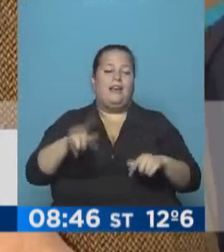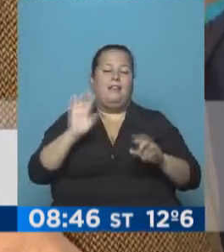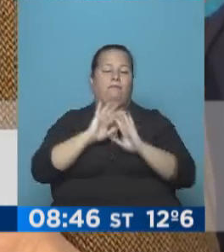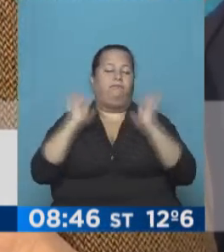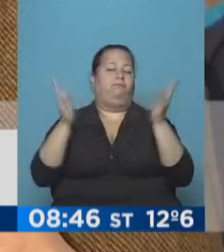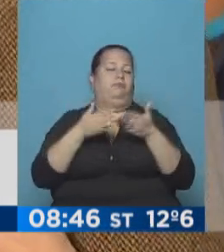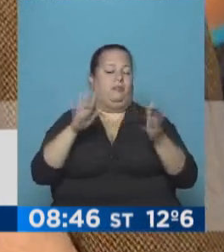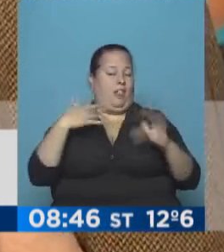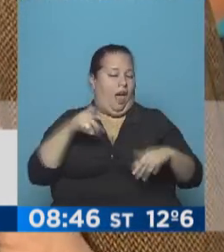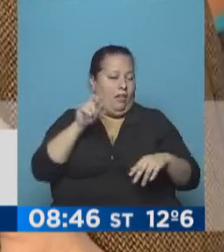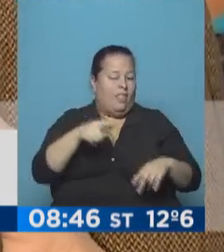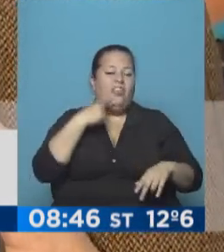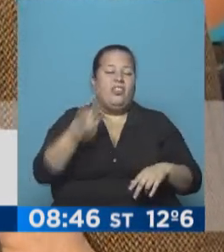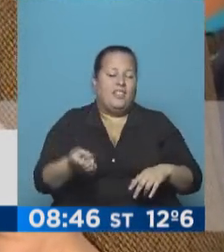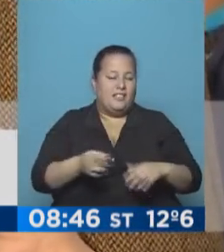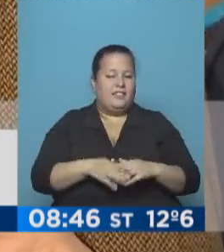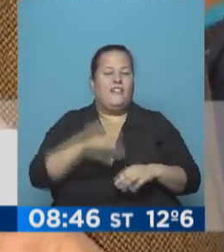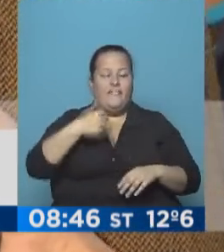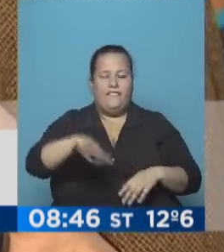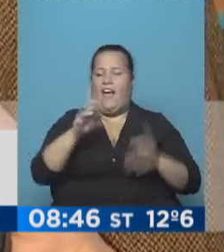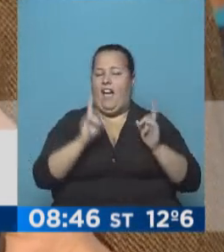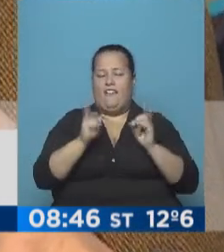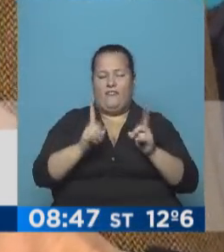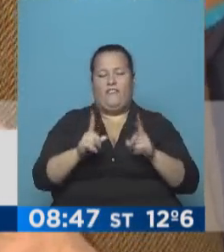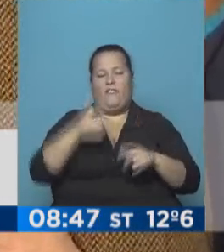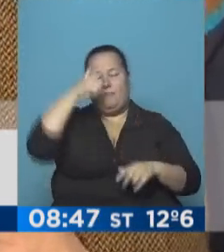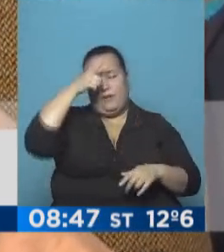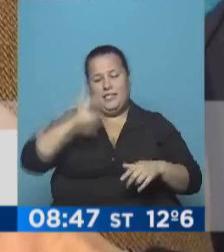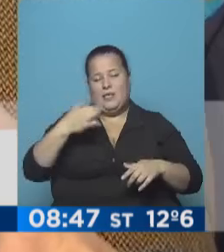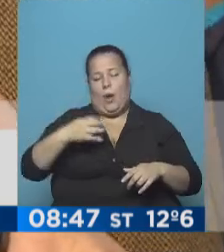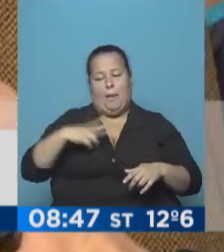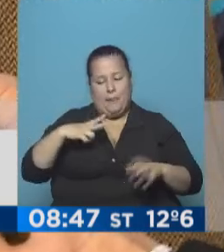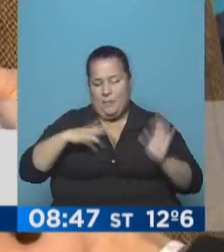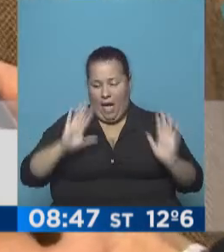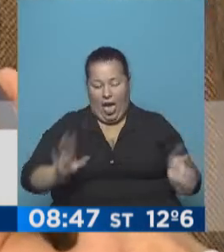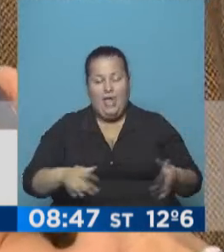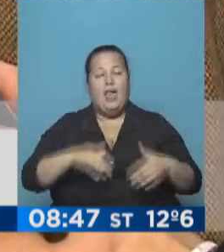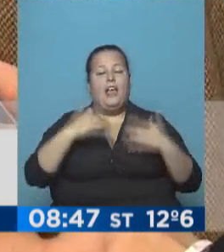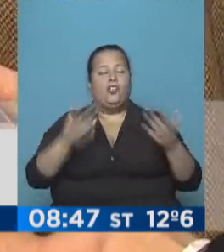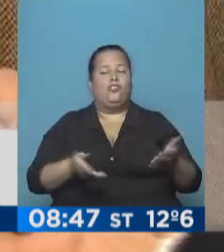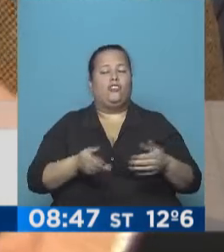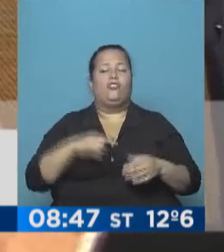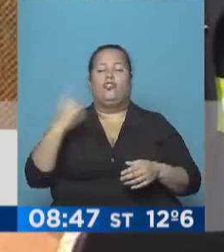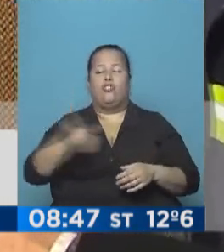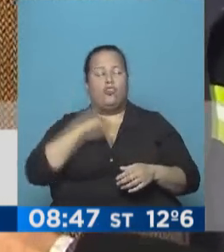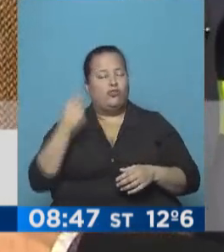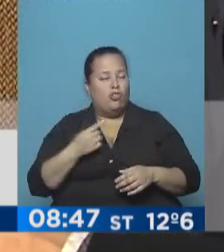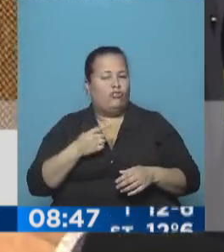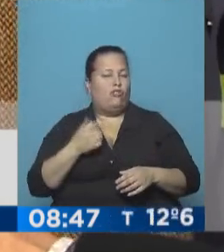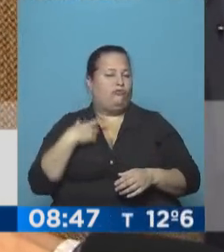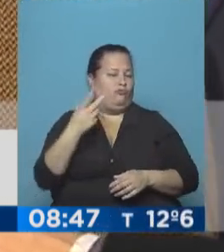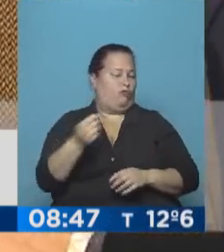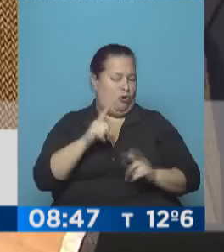cerrazón bastante importante diciendo que van a seguir manteniendo las brigadas privadas. Por lo tanto, nosotros no nos